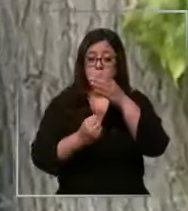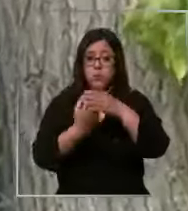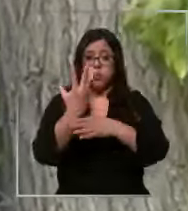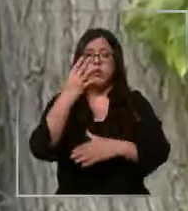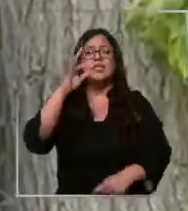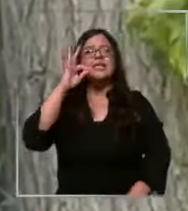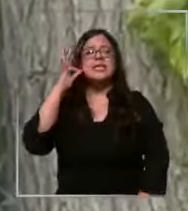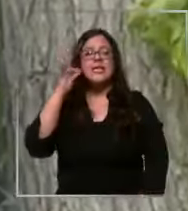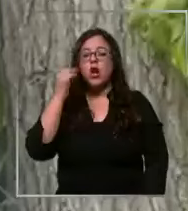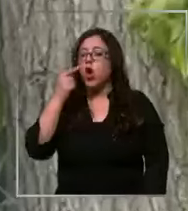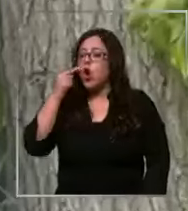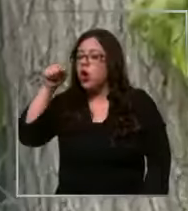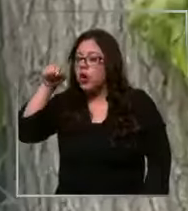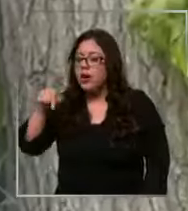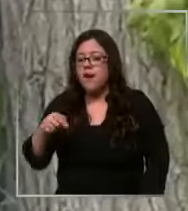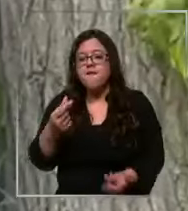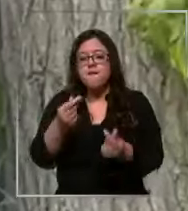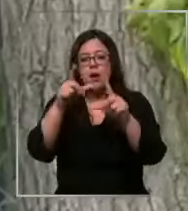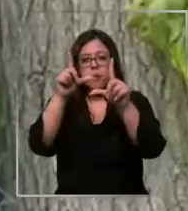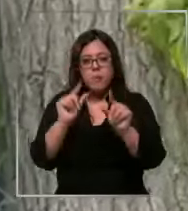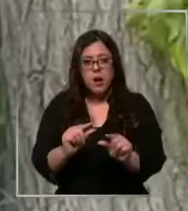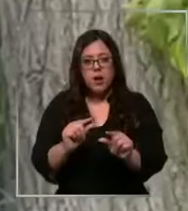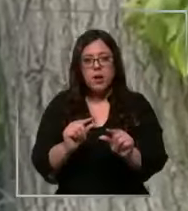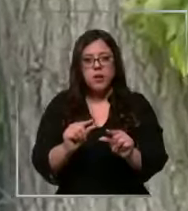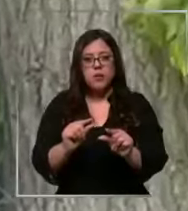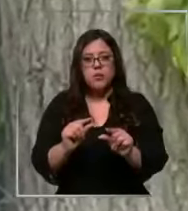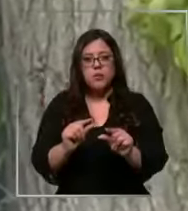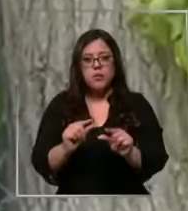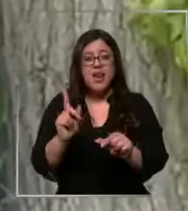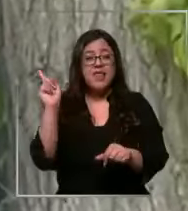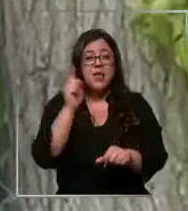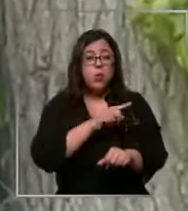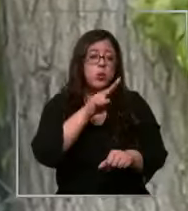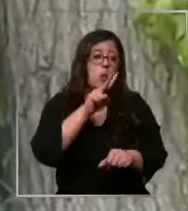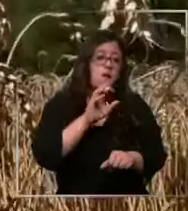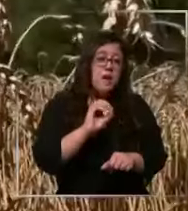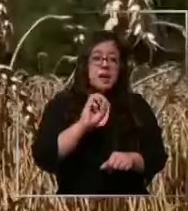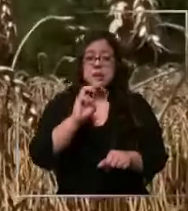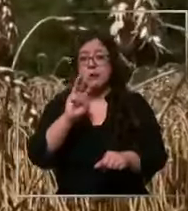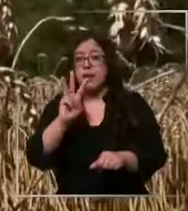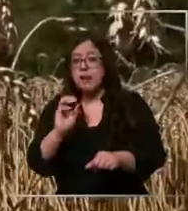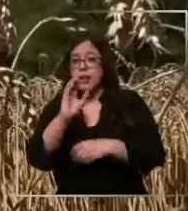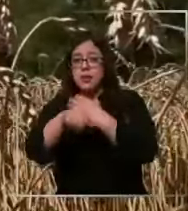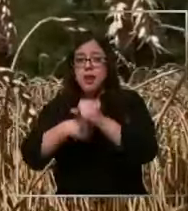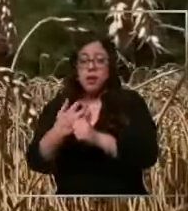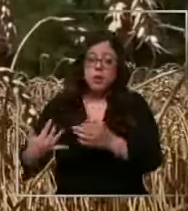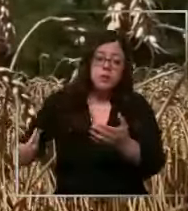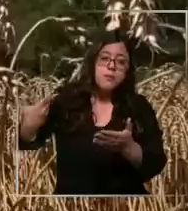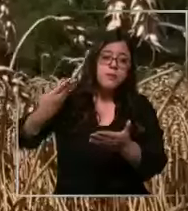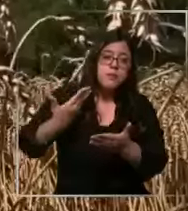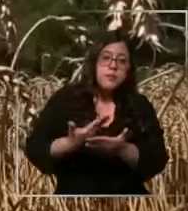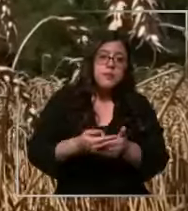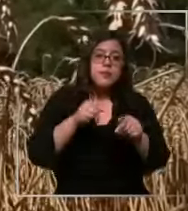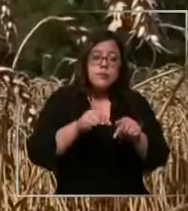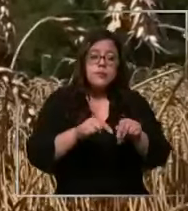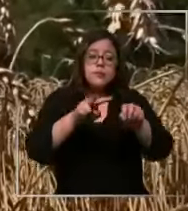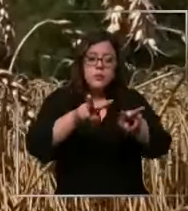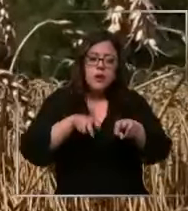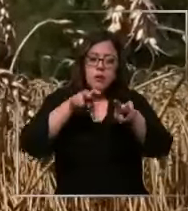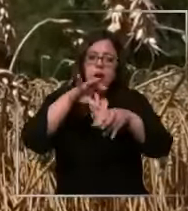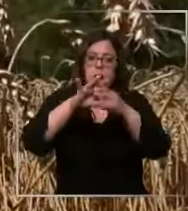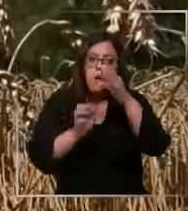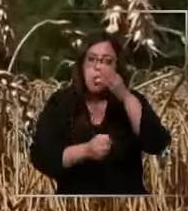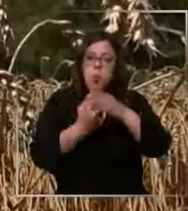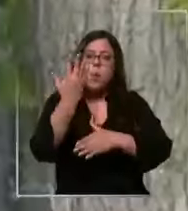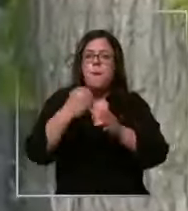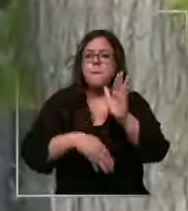Estamos con uno de los precios más bajos de la historia, de los últimos 20, 30 años. con lo que estamos con costos de producción